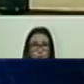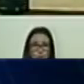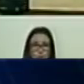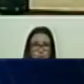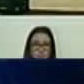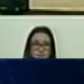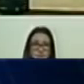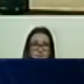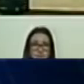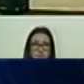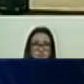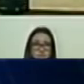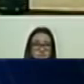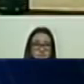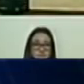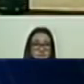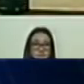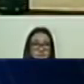todos.